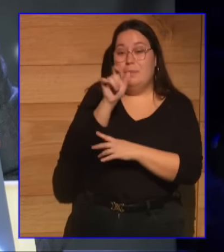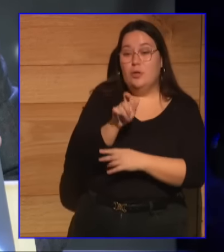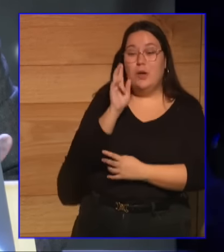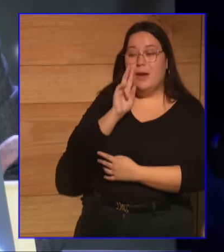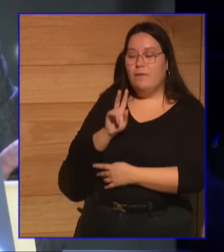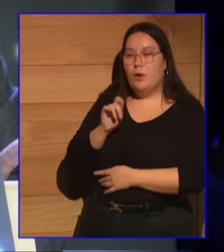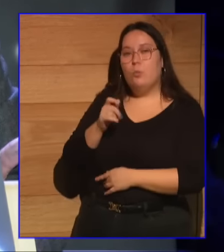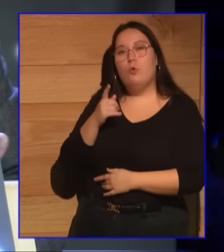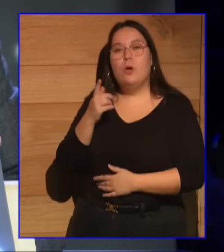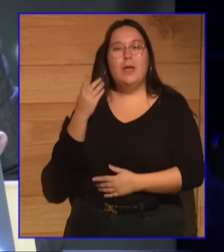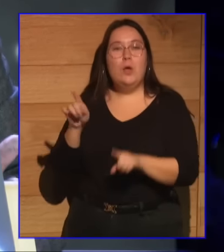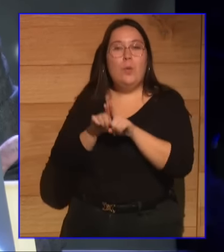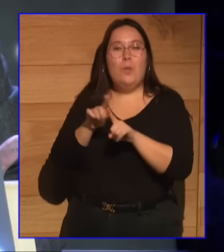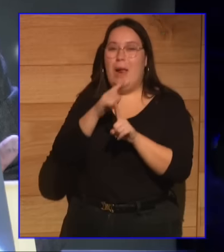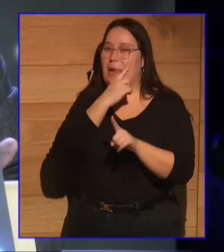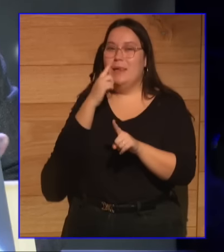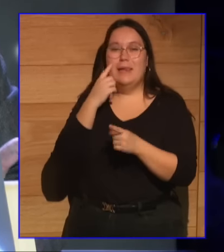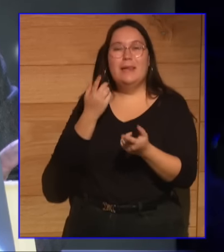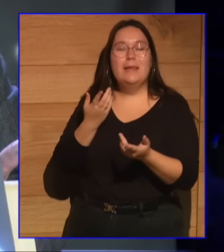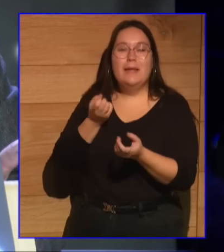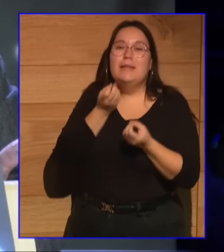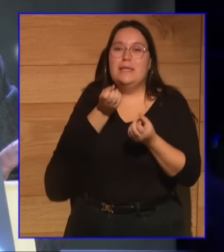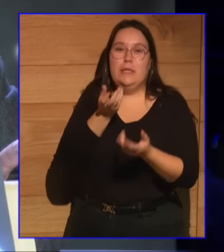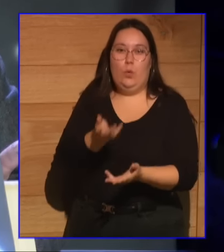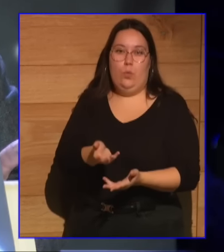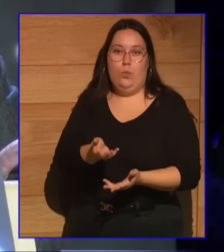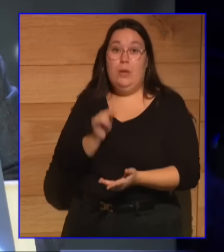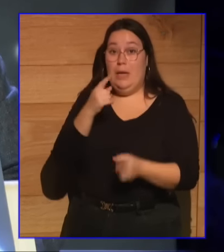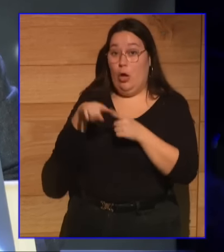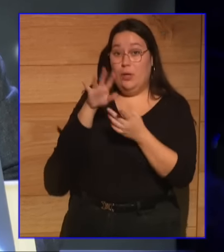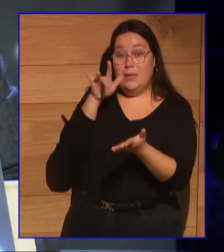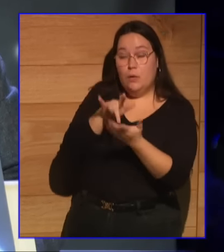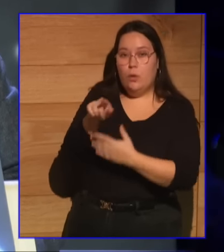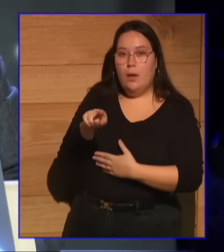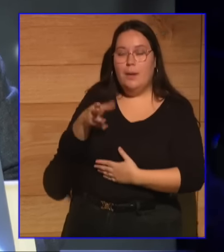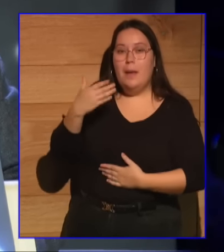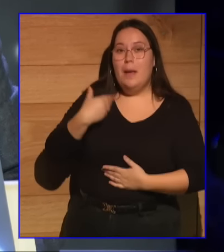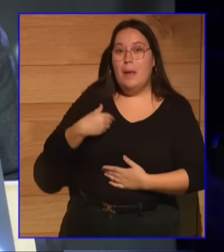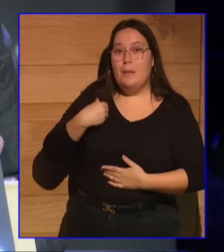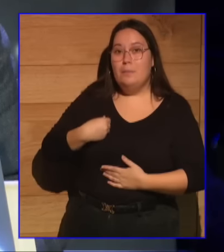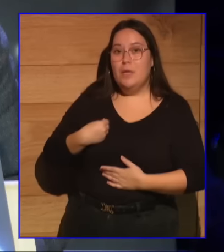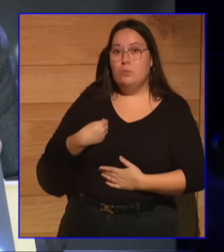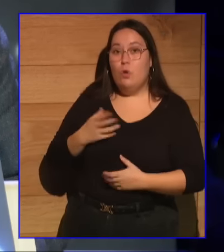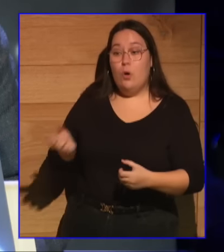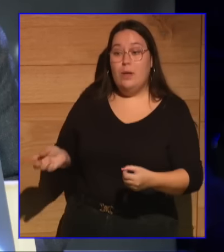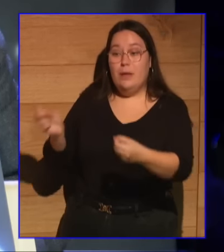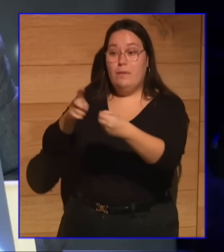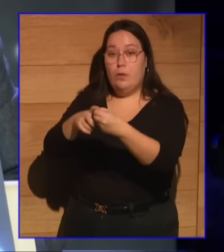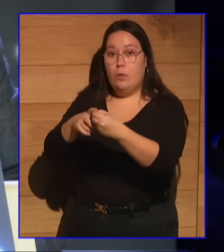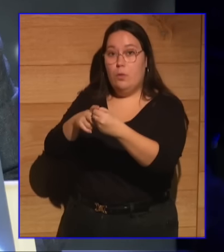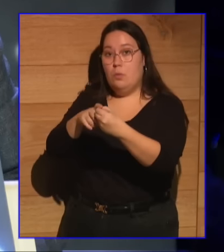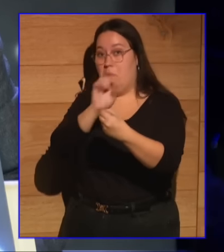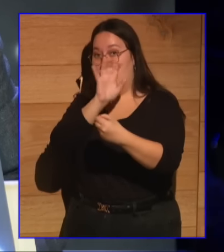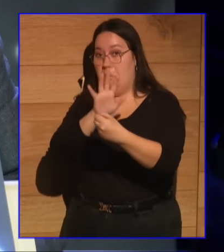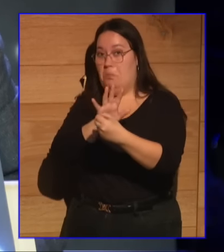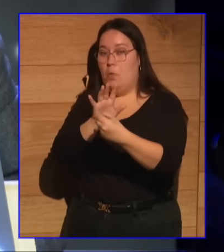un testigo de cuanto allí sucede y que lo que sucede no sufre el mismo grado de intervención aparente o